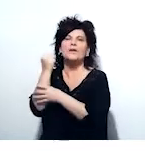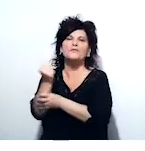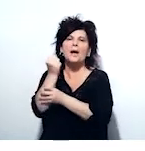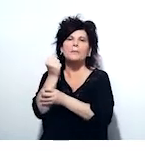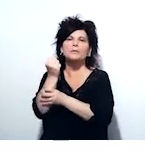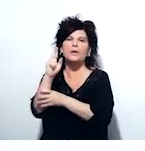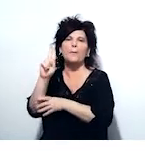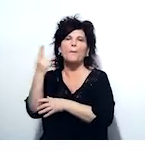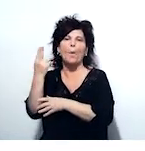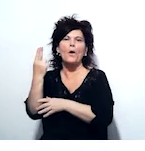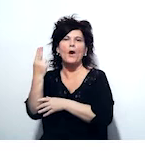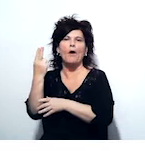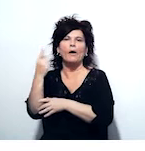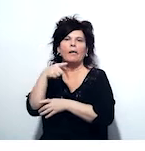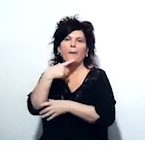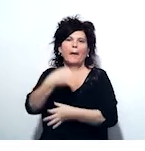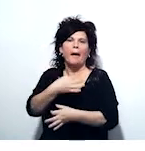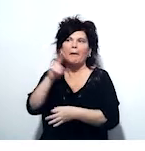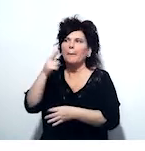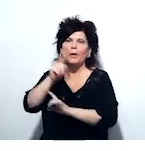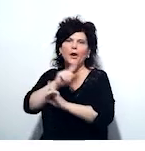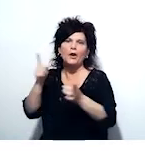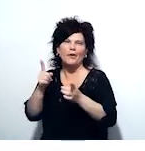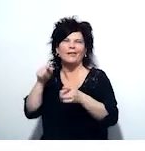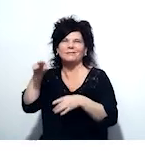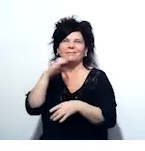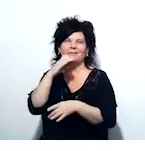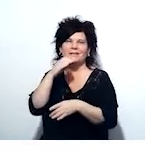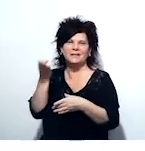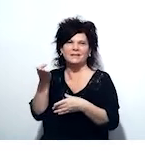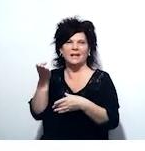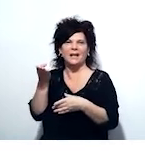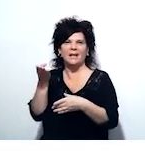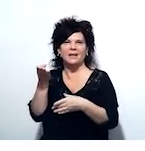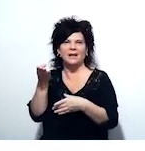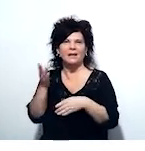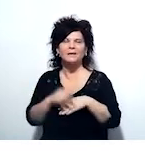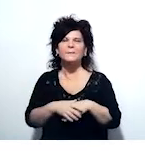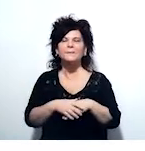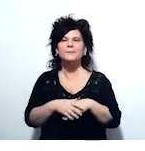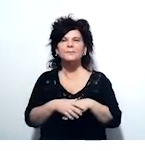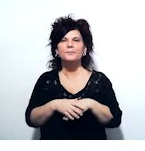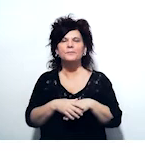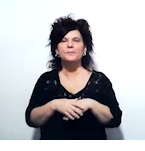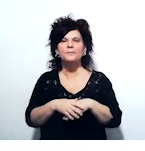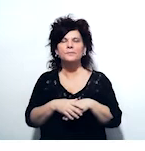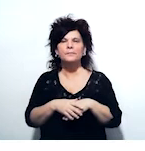a veces son bromas que se hacen. Si es muy extravagante, puede ser una broma.